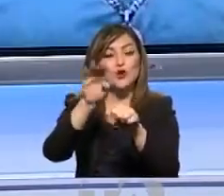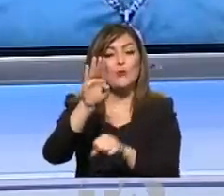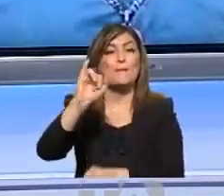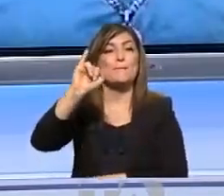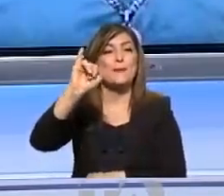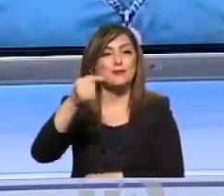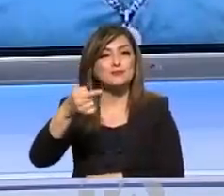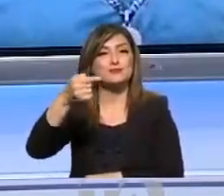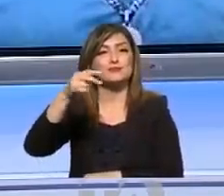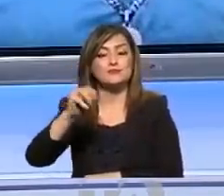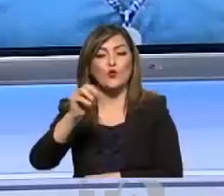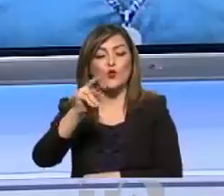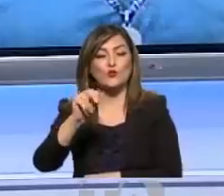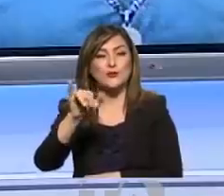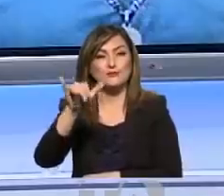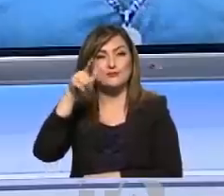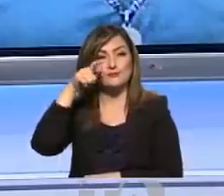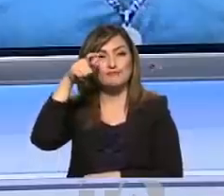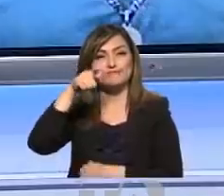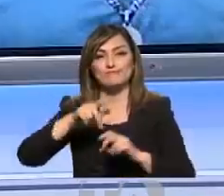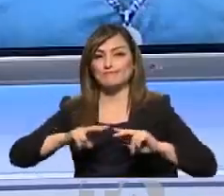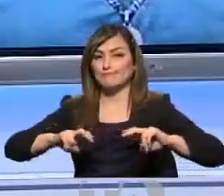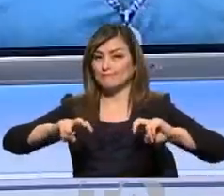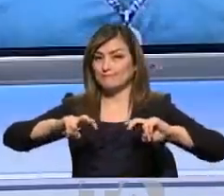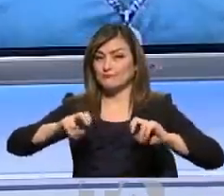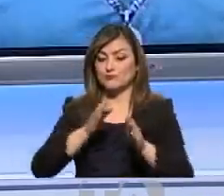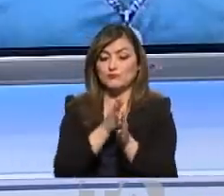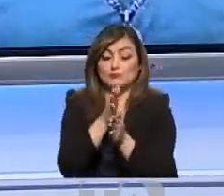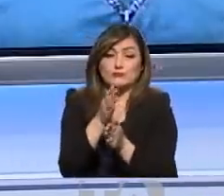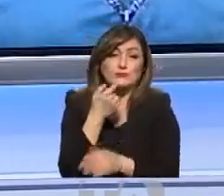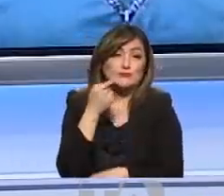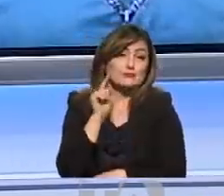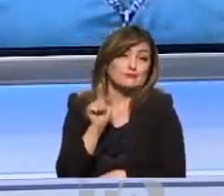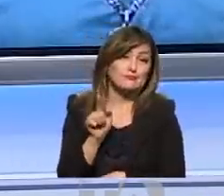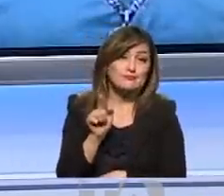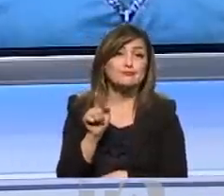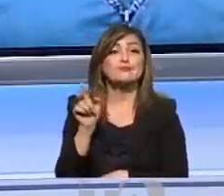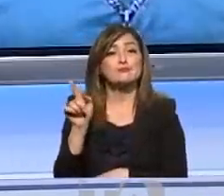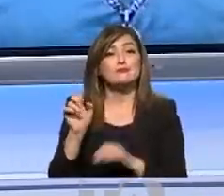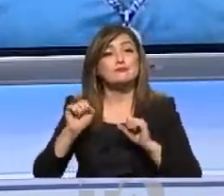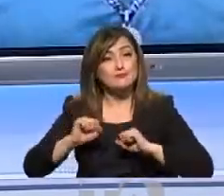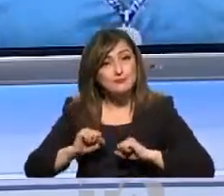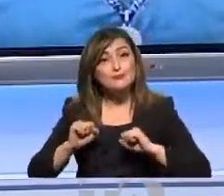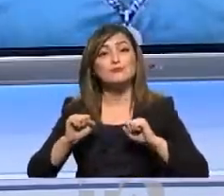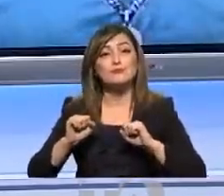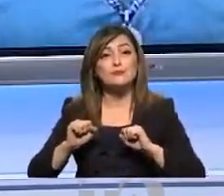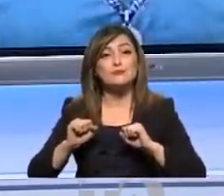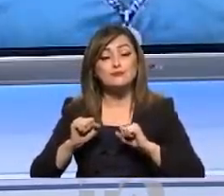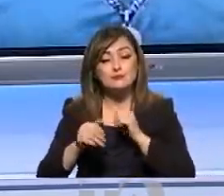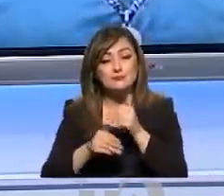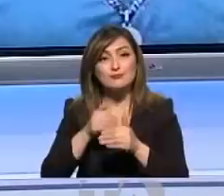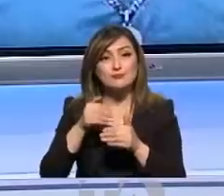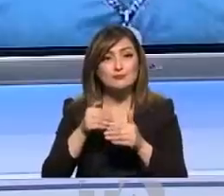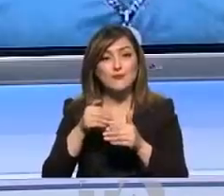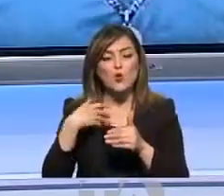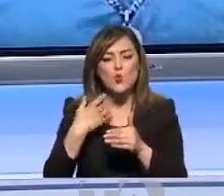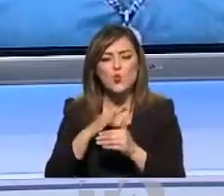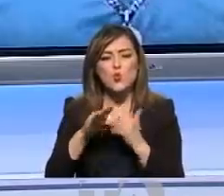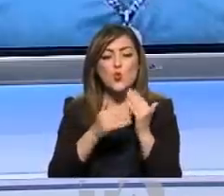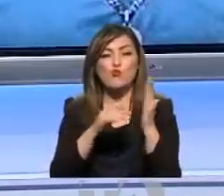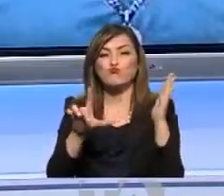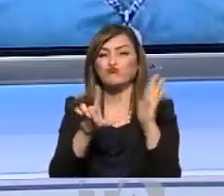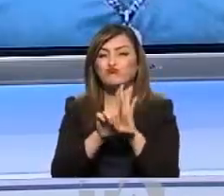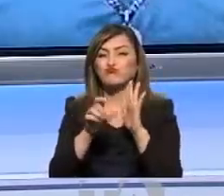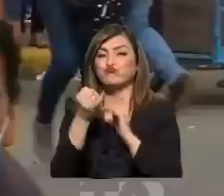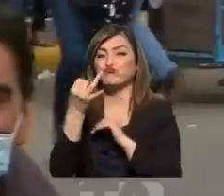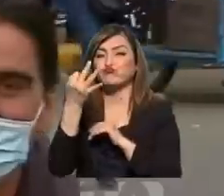Money está bajo investigación de la Fiscalía. Especialistas insisten en que habría una posible concurrencia de delitos.